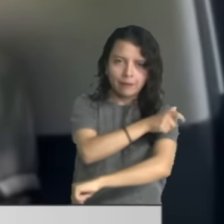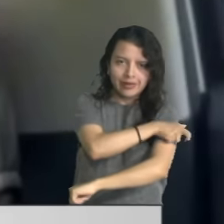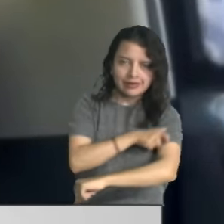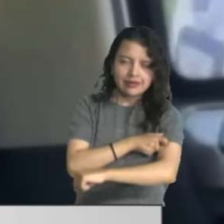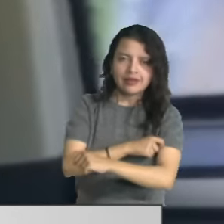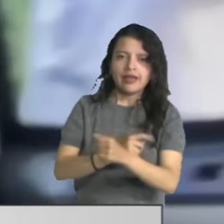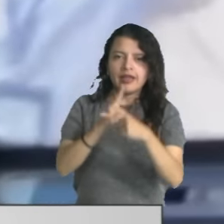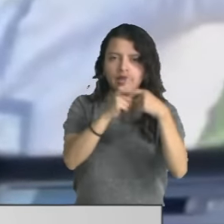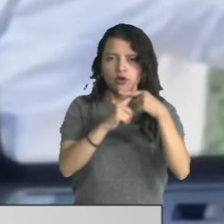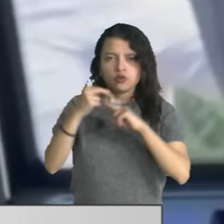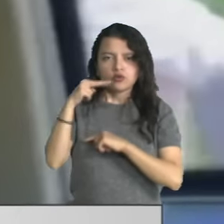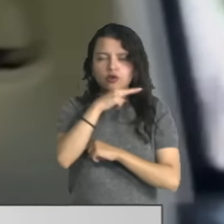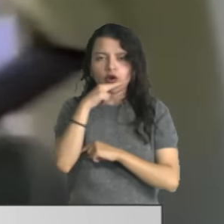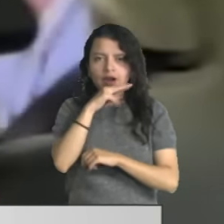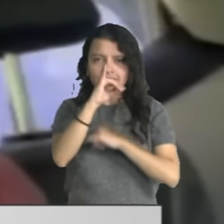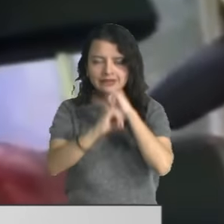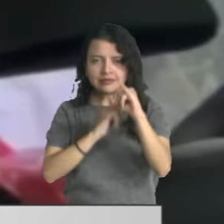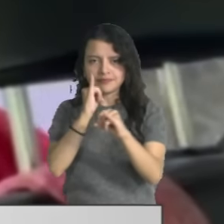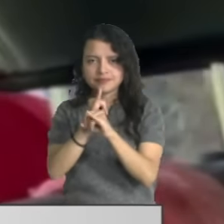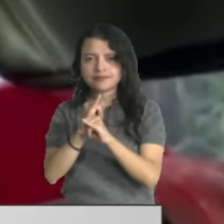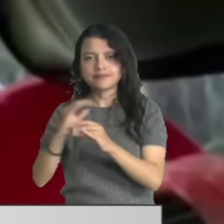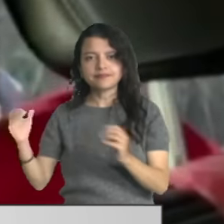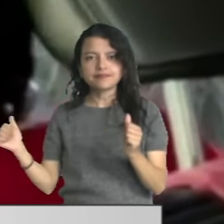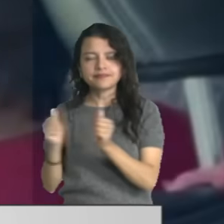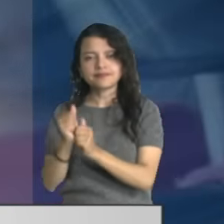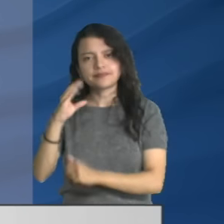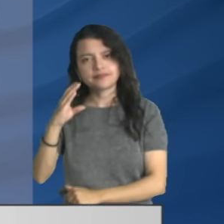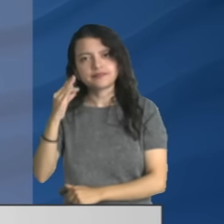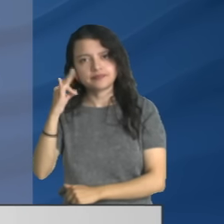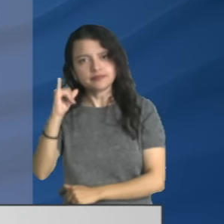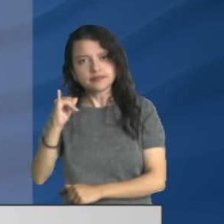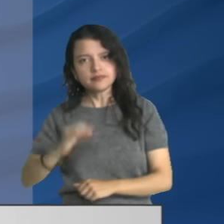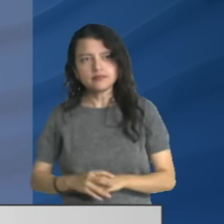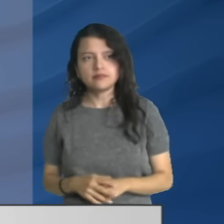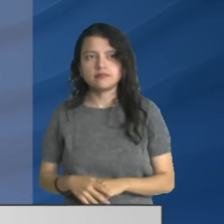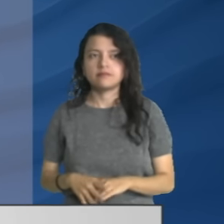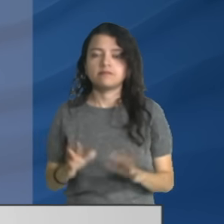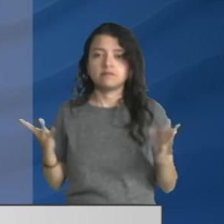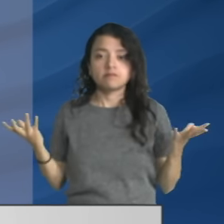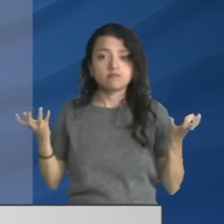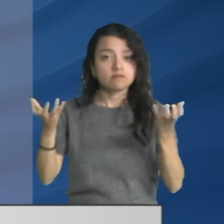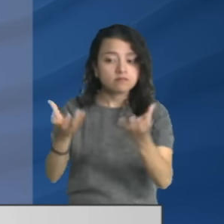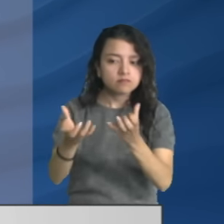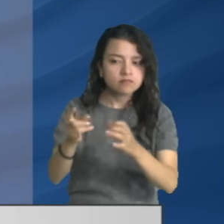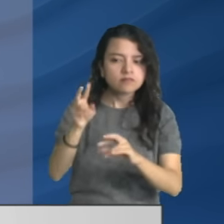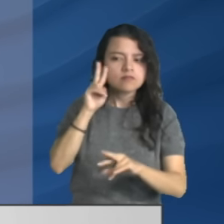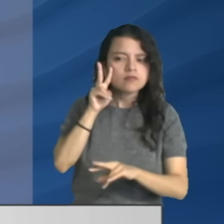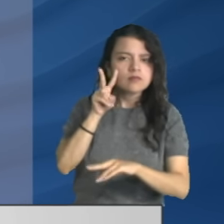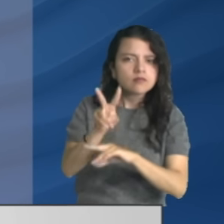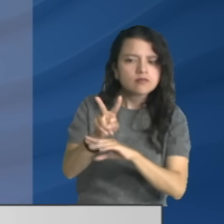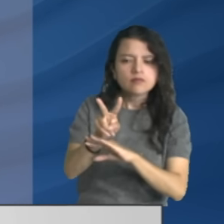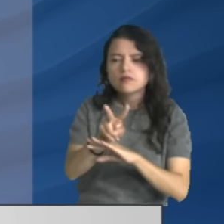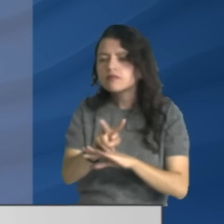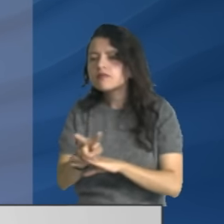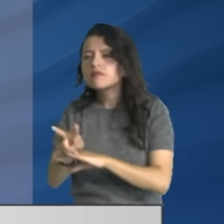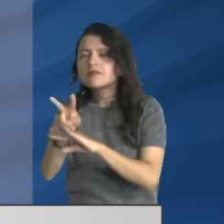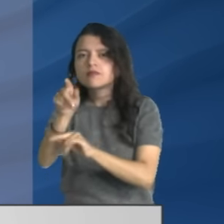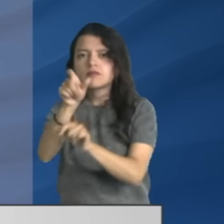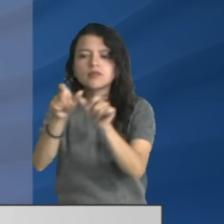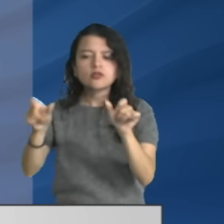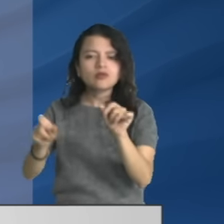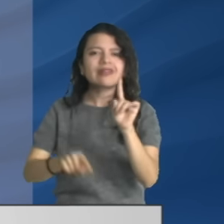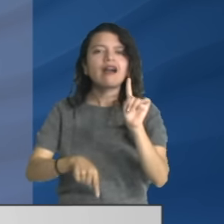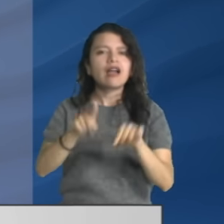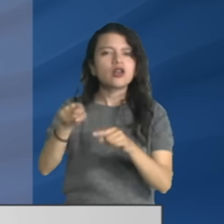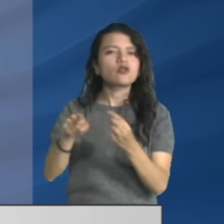y el CTI. Se espera que en las próximas horas los delegados visiten al personal detenido y se analiza la posible